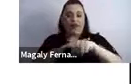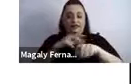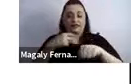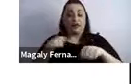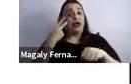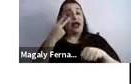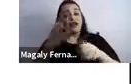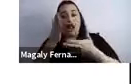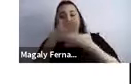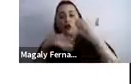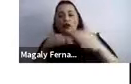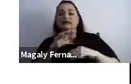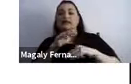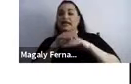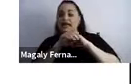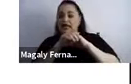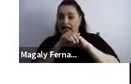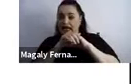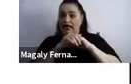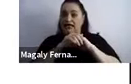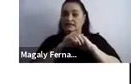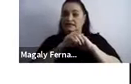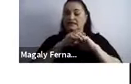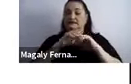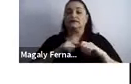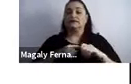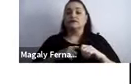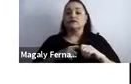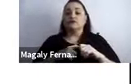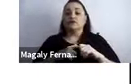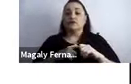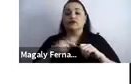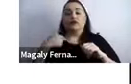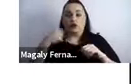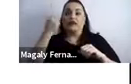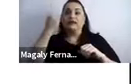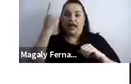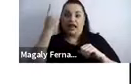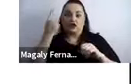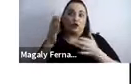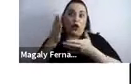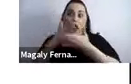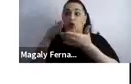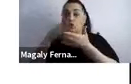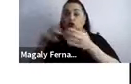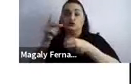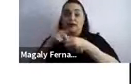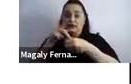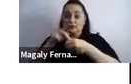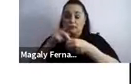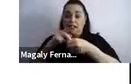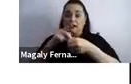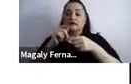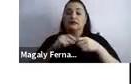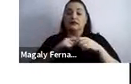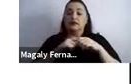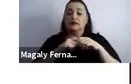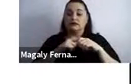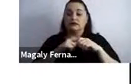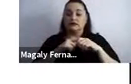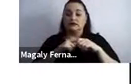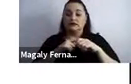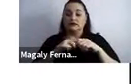en inglés, porque además entiendo que había algunos participantes que